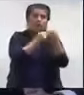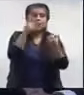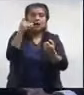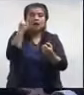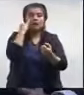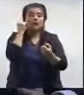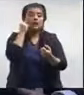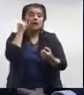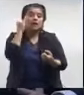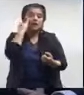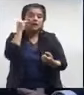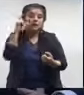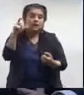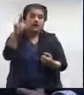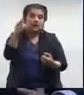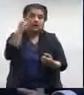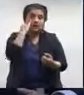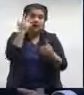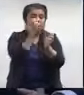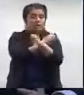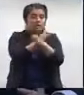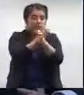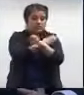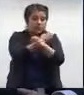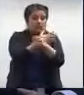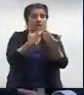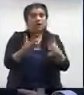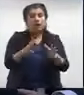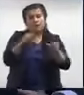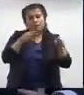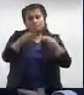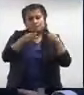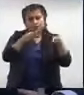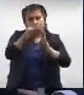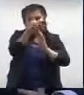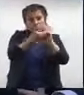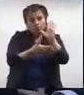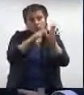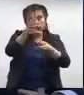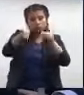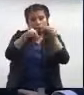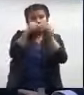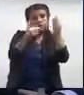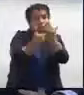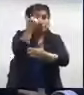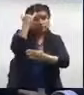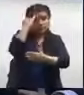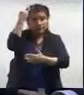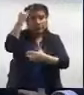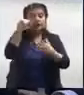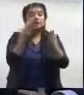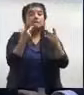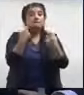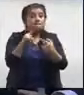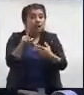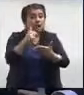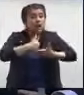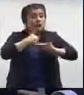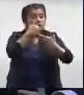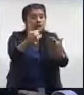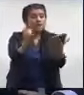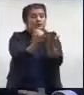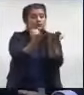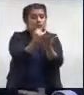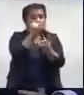la formulación de herramientas y mecanismos para el desarrollo, fortalecimiento y modernización institucional, la dirección